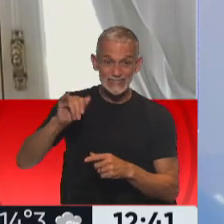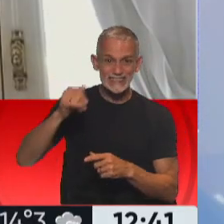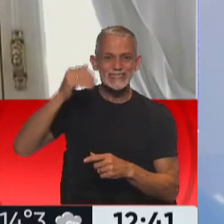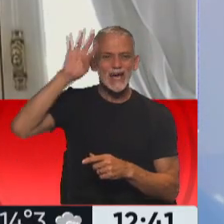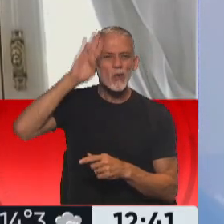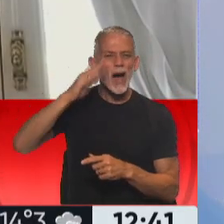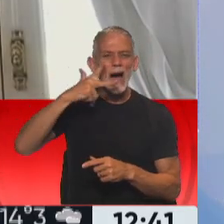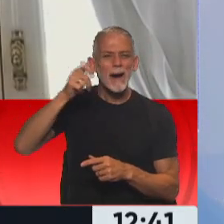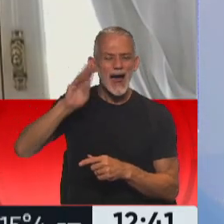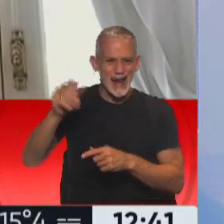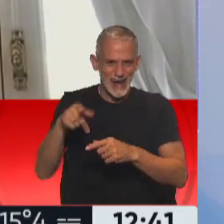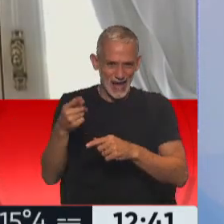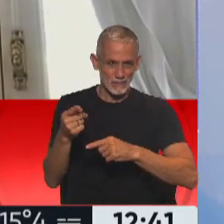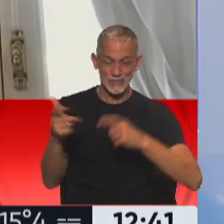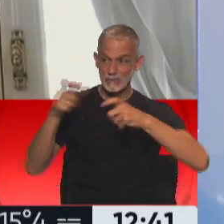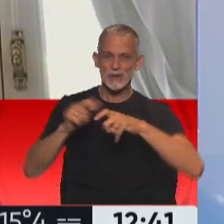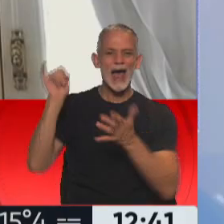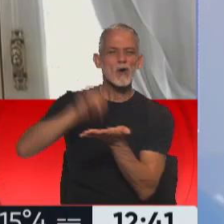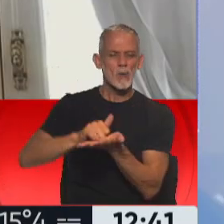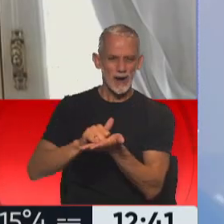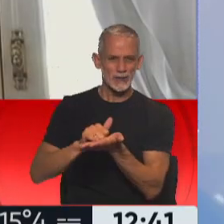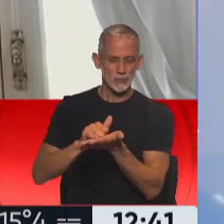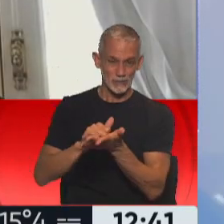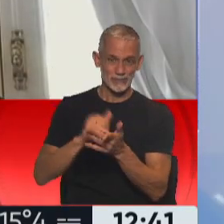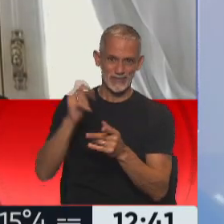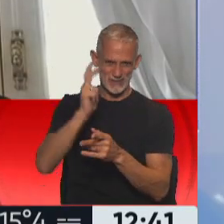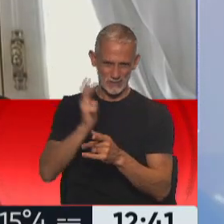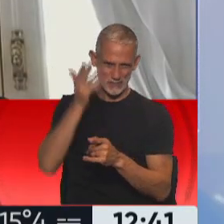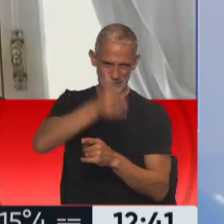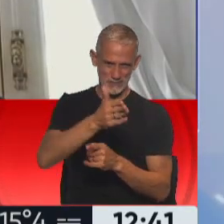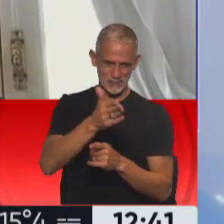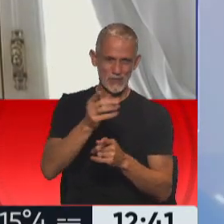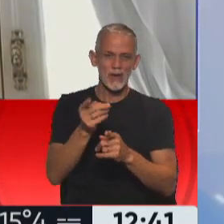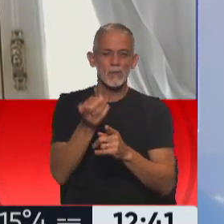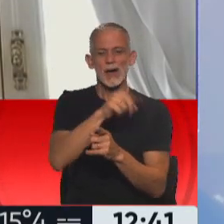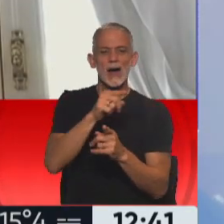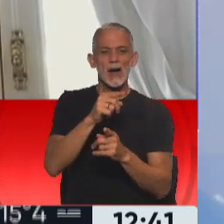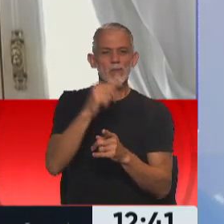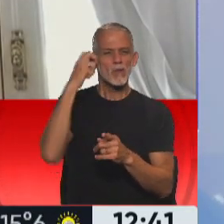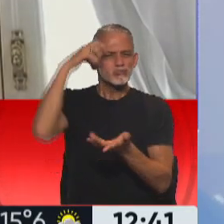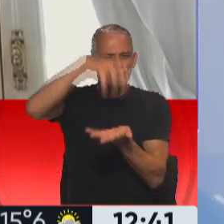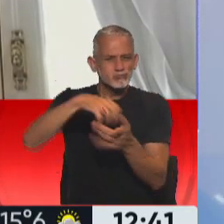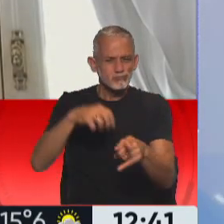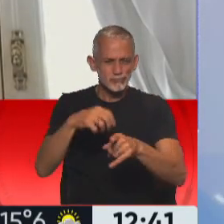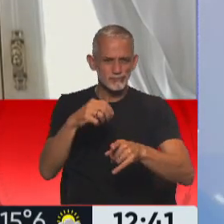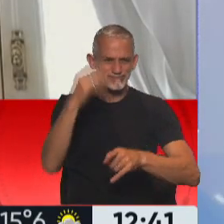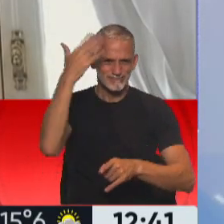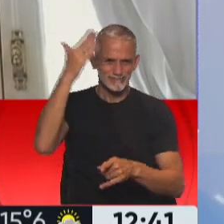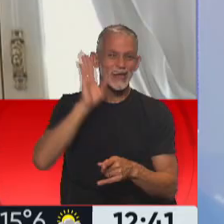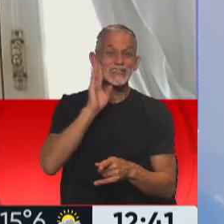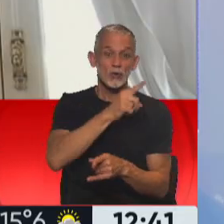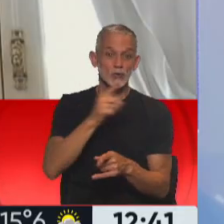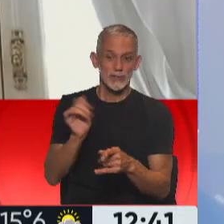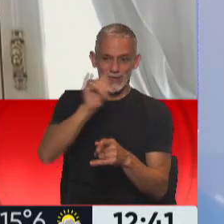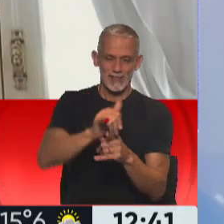¿no? En el aeropuerto de La Habana, cuando Francisco estaba viajando a dar el Congreso, charla en el Congreso de los Estados